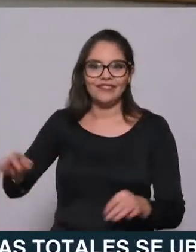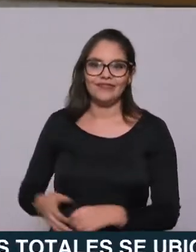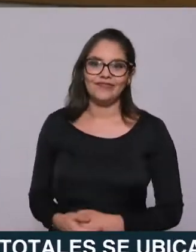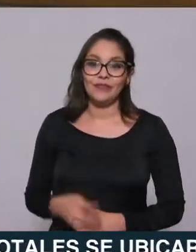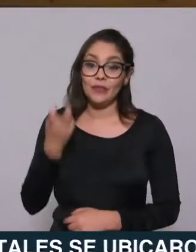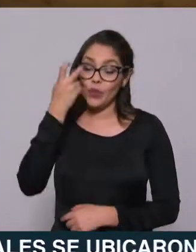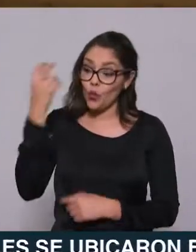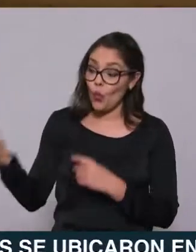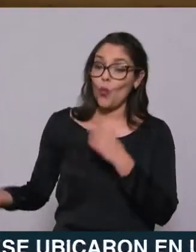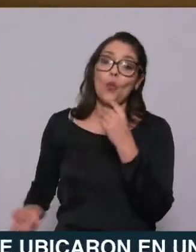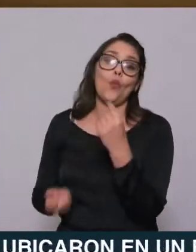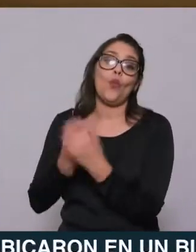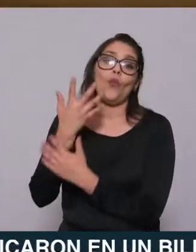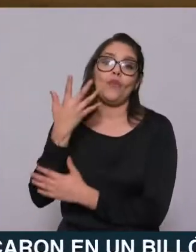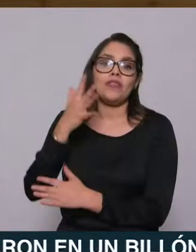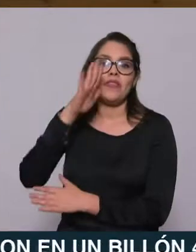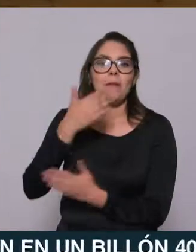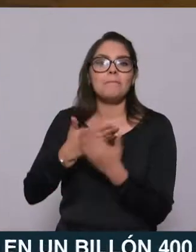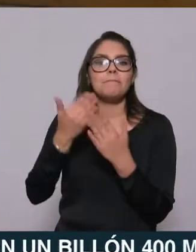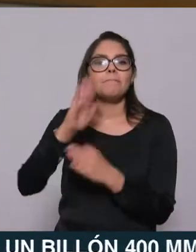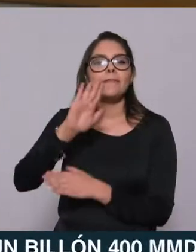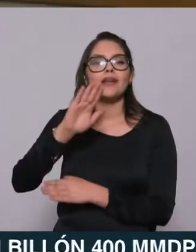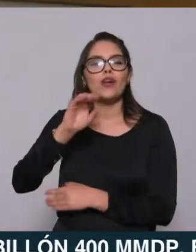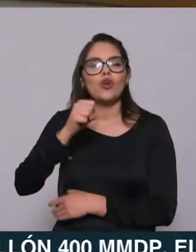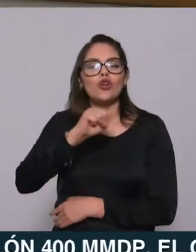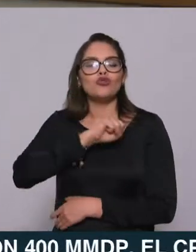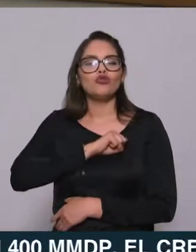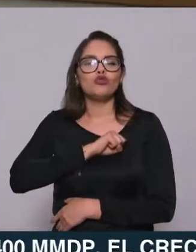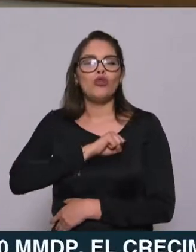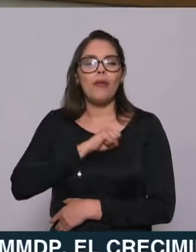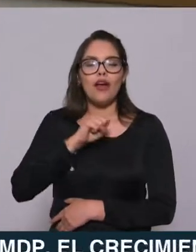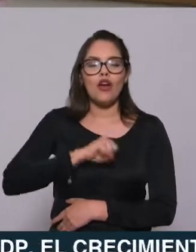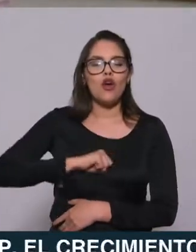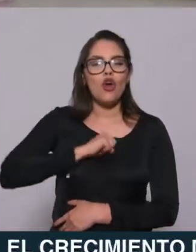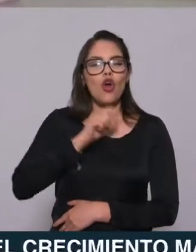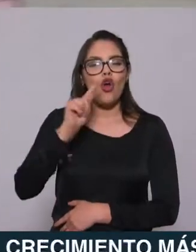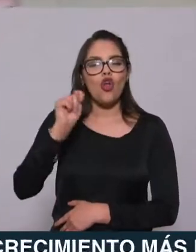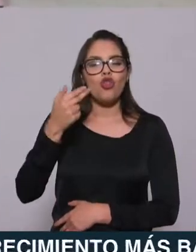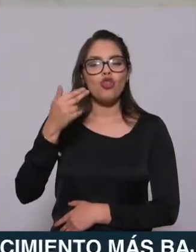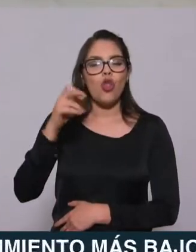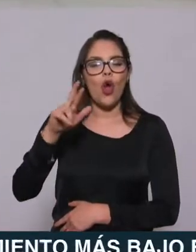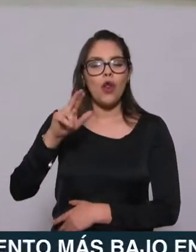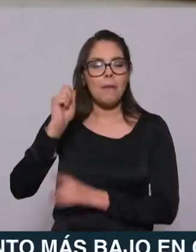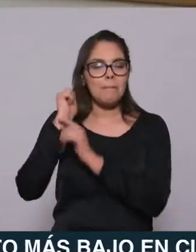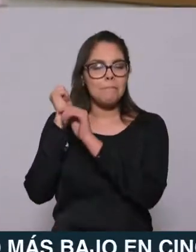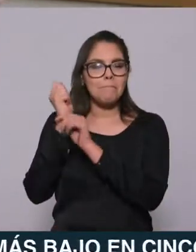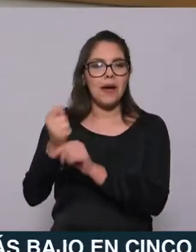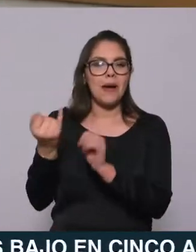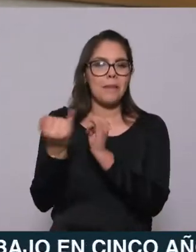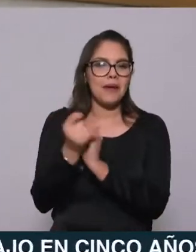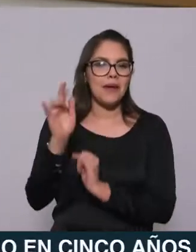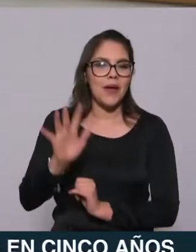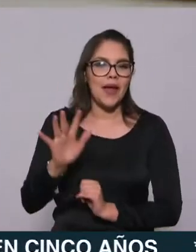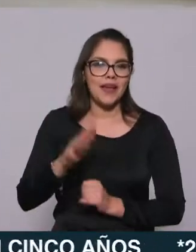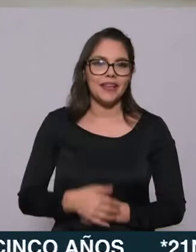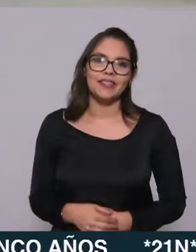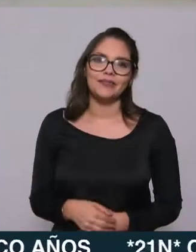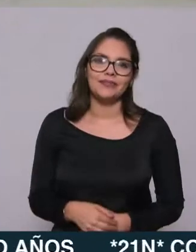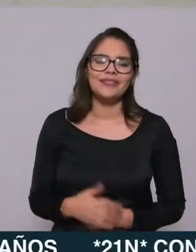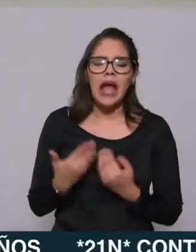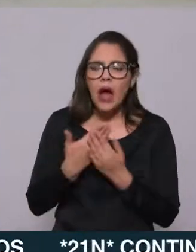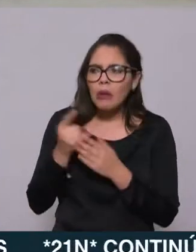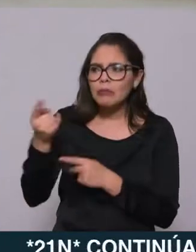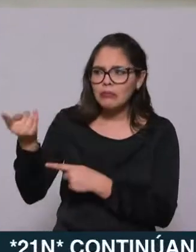No, ahora es el martillo de Thor. Martillo de Thor. Bueno, tocayo, ¿qué vamos a ver el día de hoy? ¿De qué nos vas